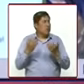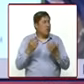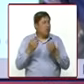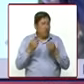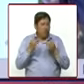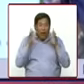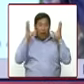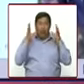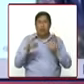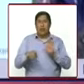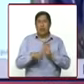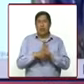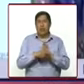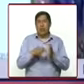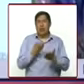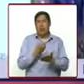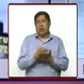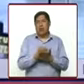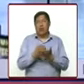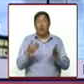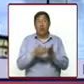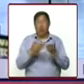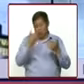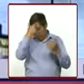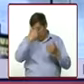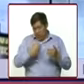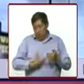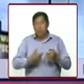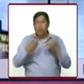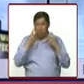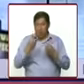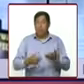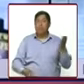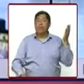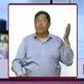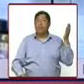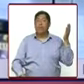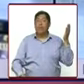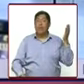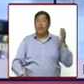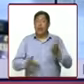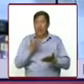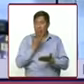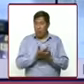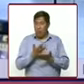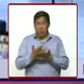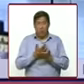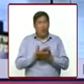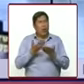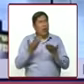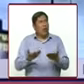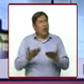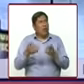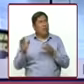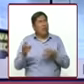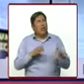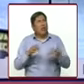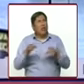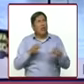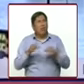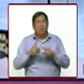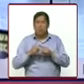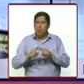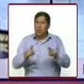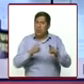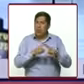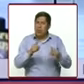impacto económico negativo en la integridad de las personas. Podemos observar que dentro de los elementos probatorios también se realizaban estas